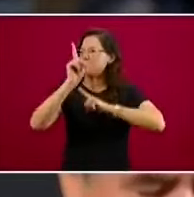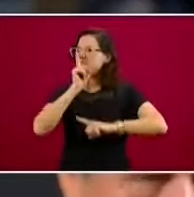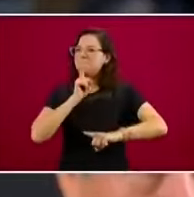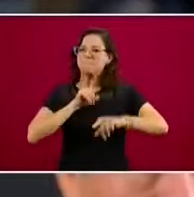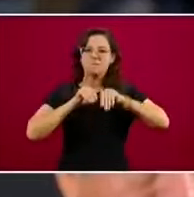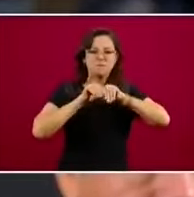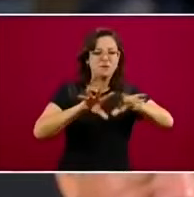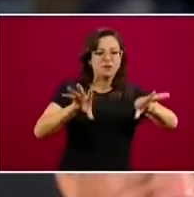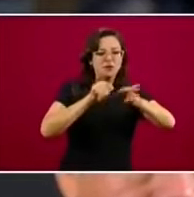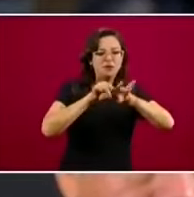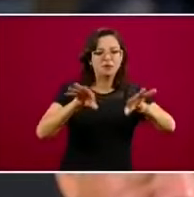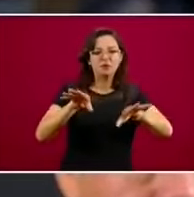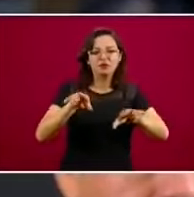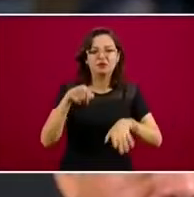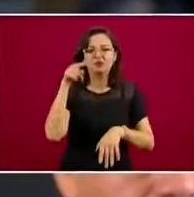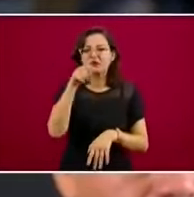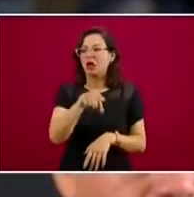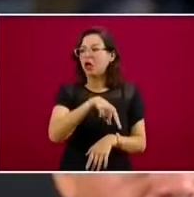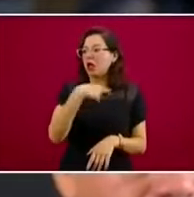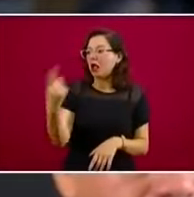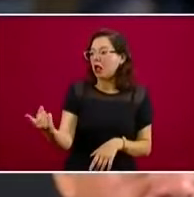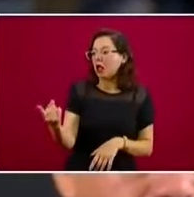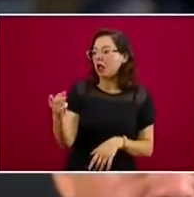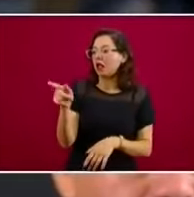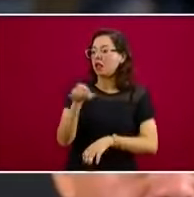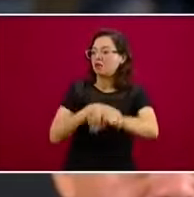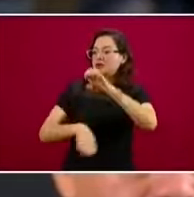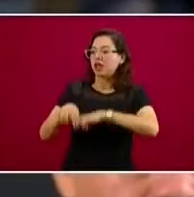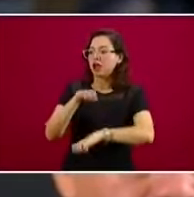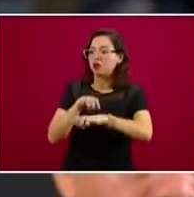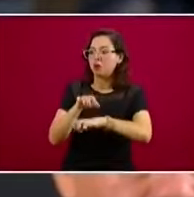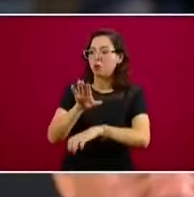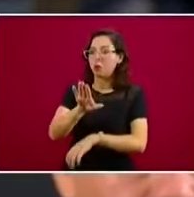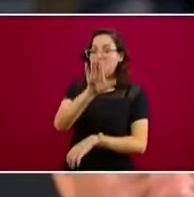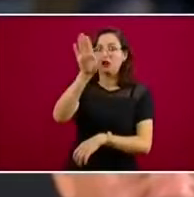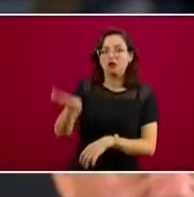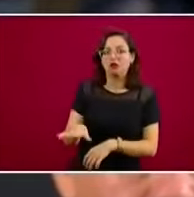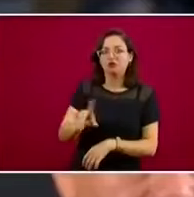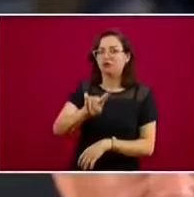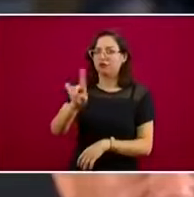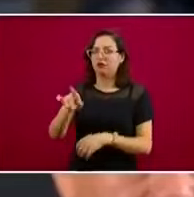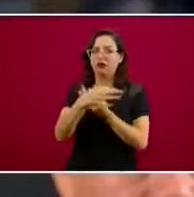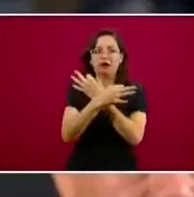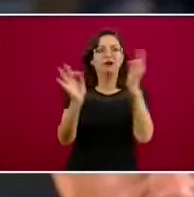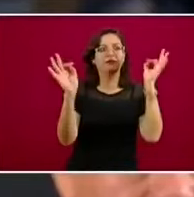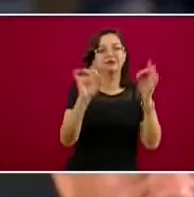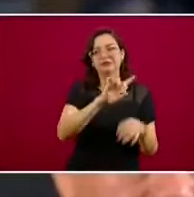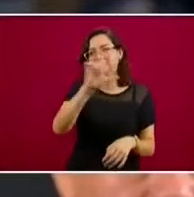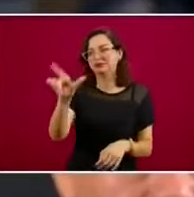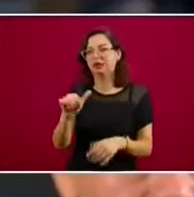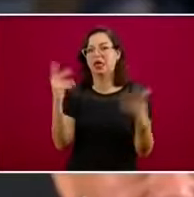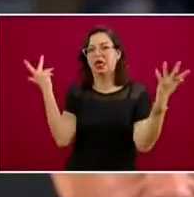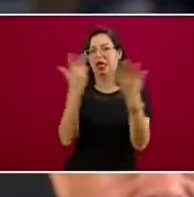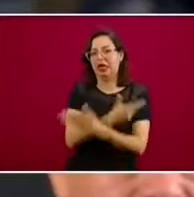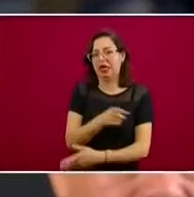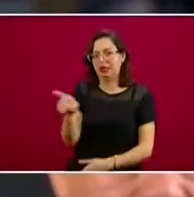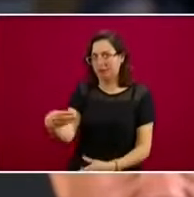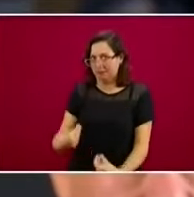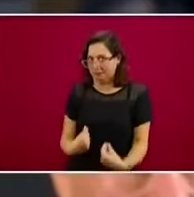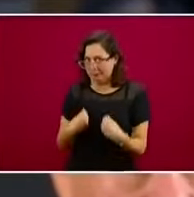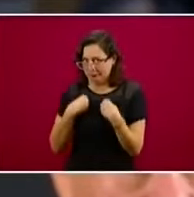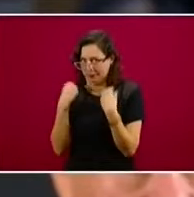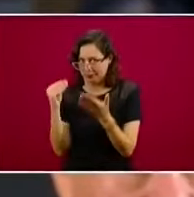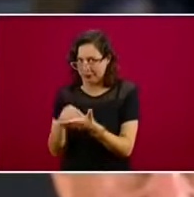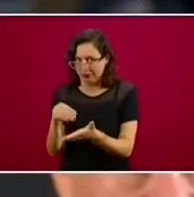mata y luego resucita a un connotado empresario, o Ciro Gómez Leiva, quien acusa